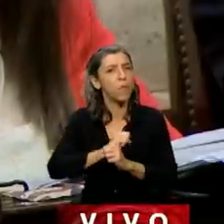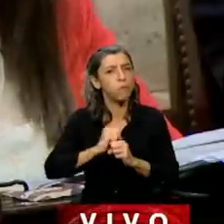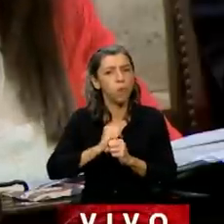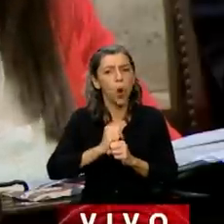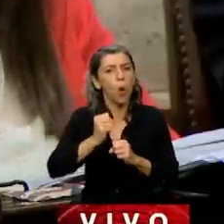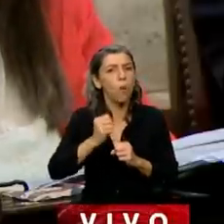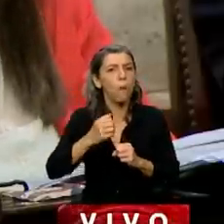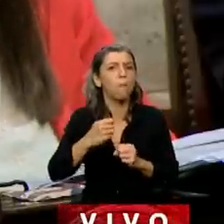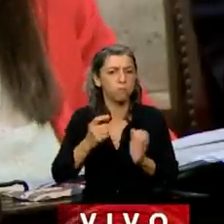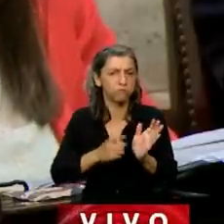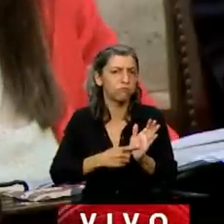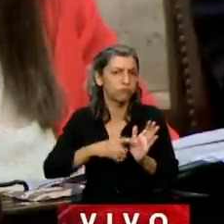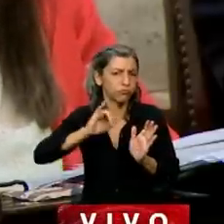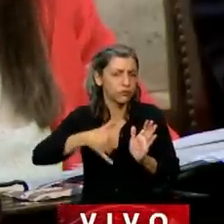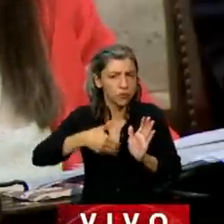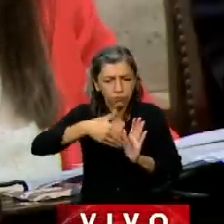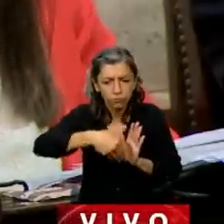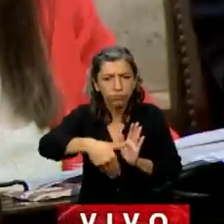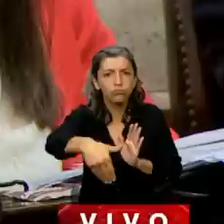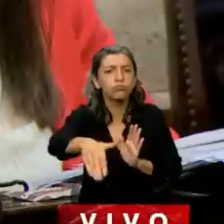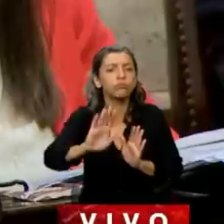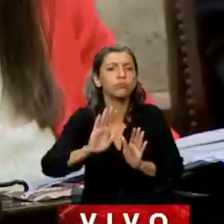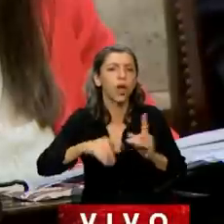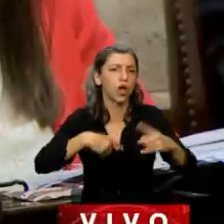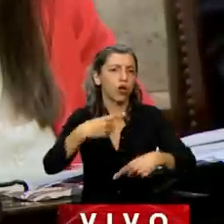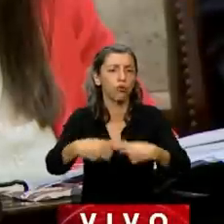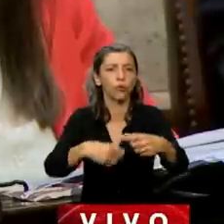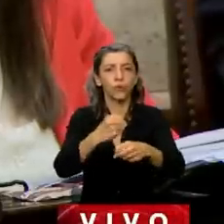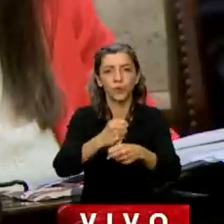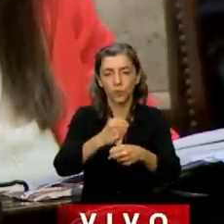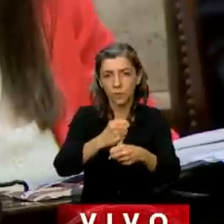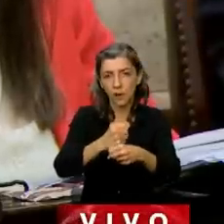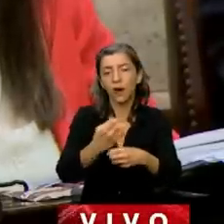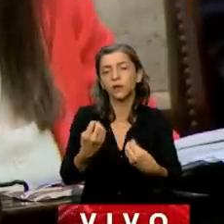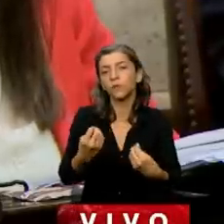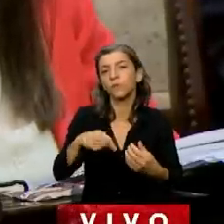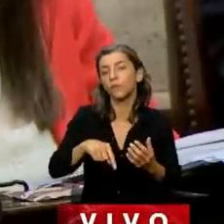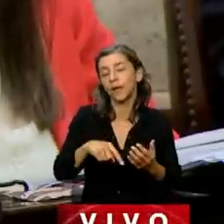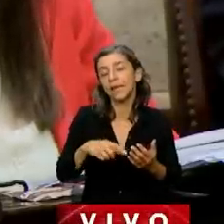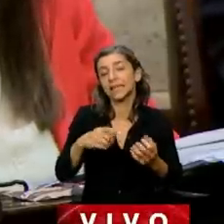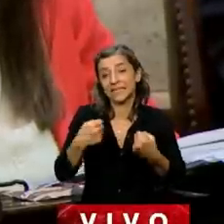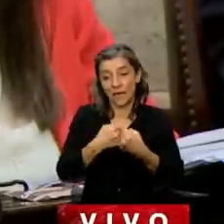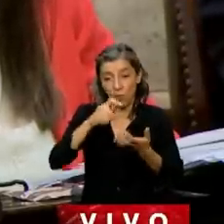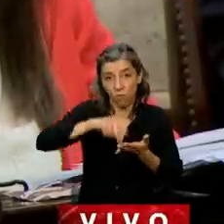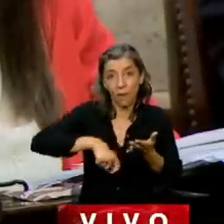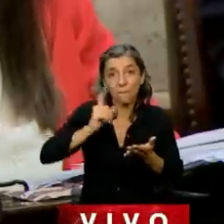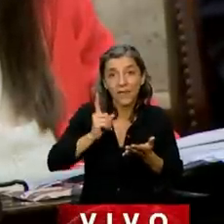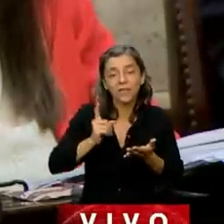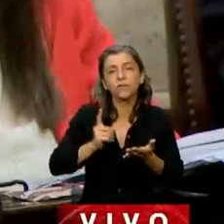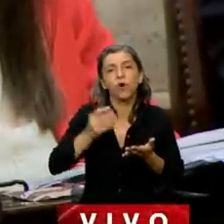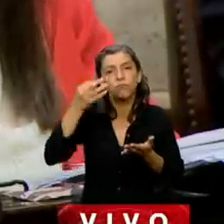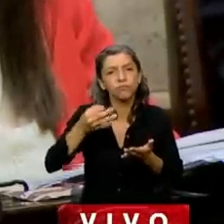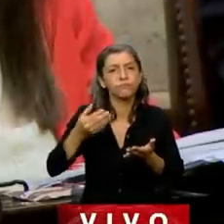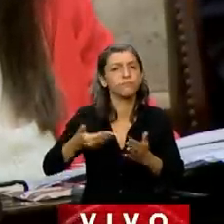darle ratificación a este acuerdo, que por otra parte se celebró, hay que recordarlo, el 25